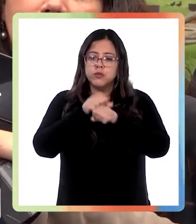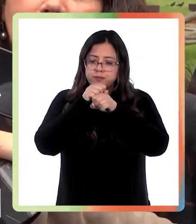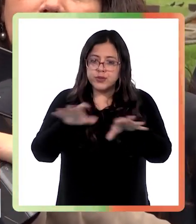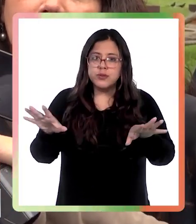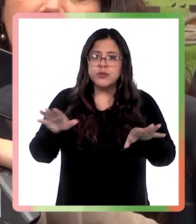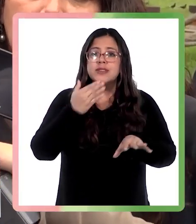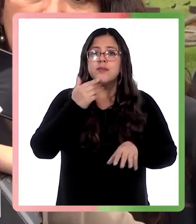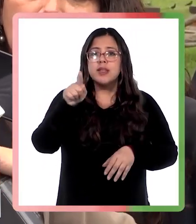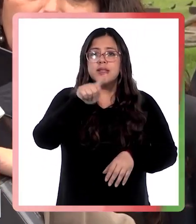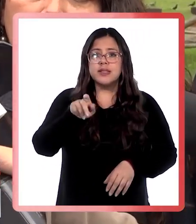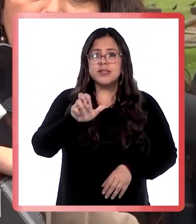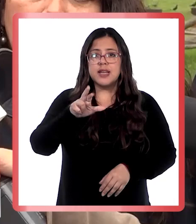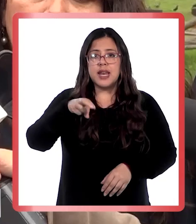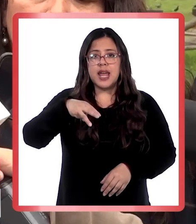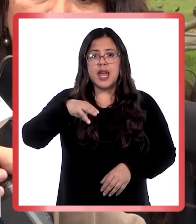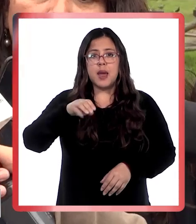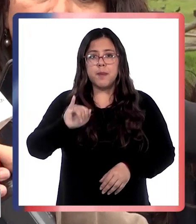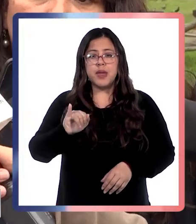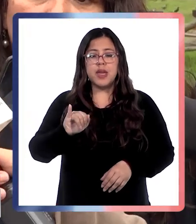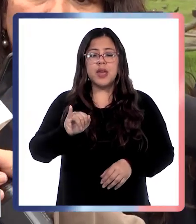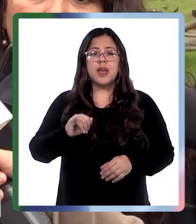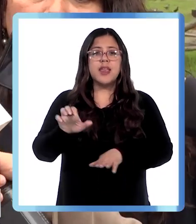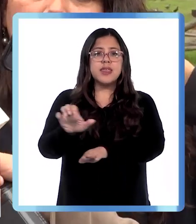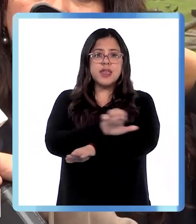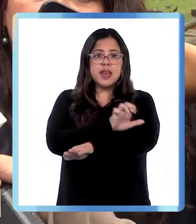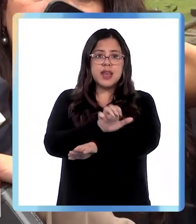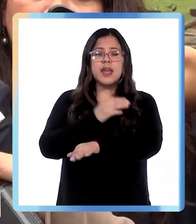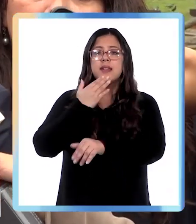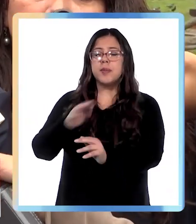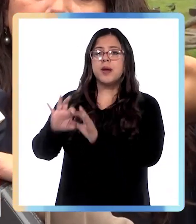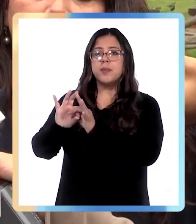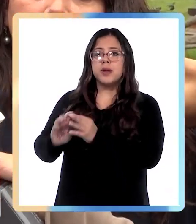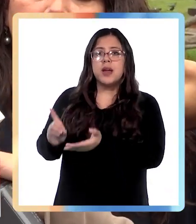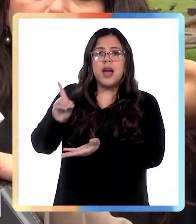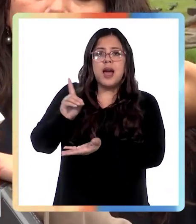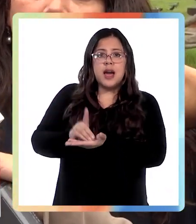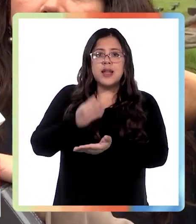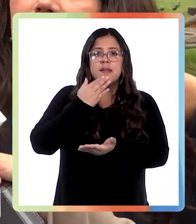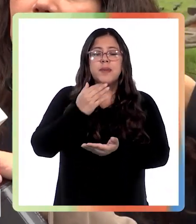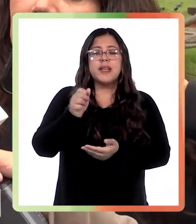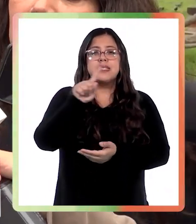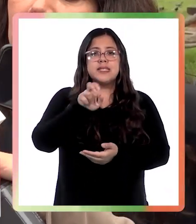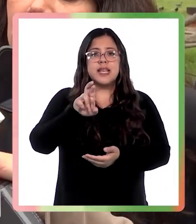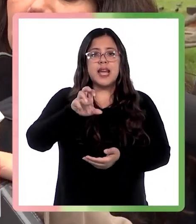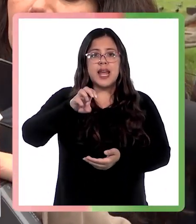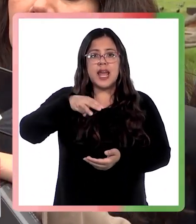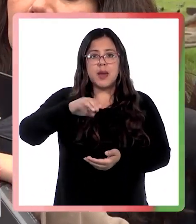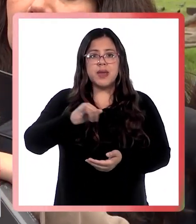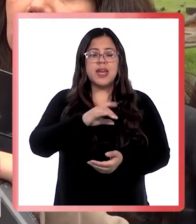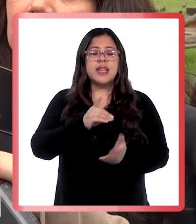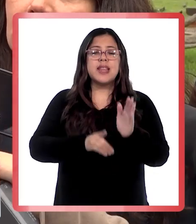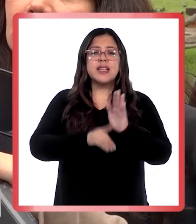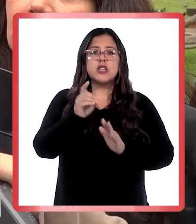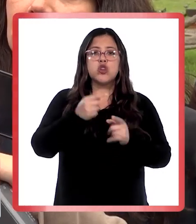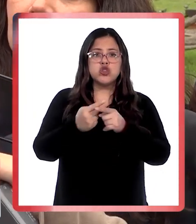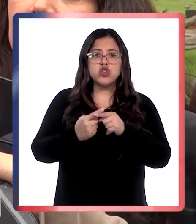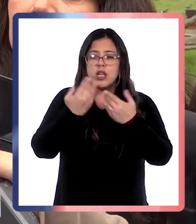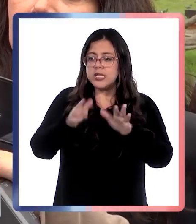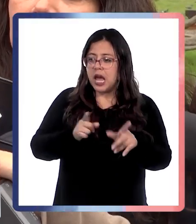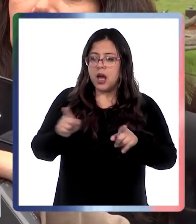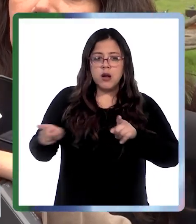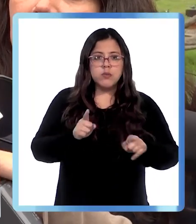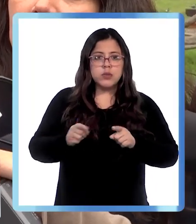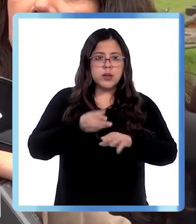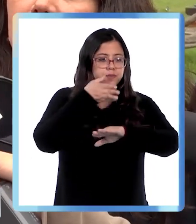desplegados está nuestra seremi de energía acá agradecemos la presencia de nuestro diputado también eh está nuestra seremi también de desarrollo social eh Con quiénes hemos